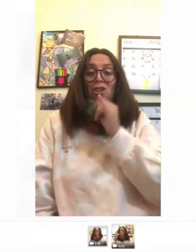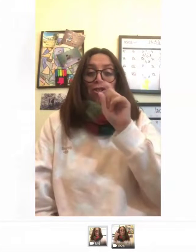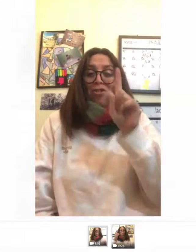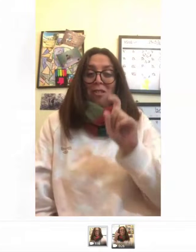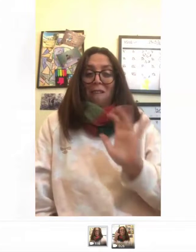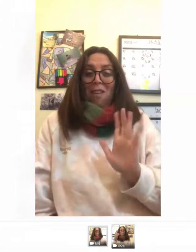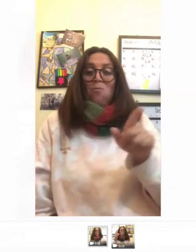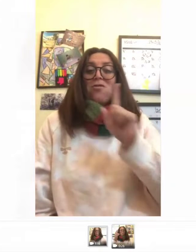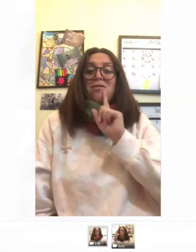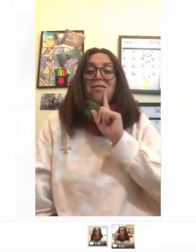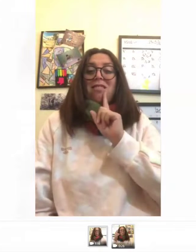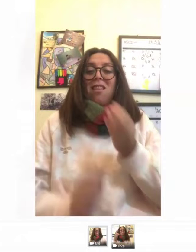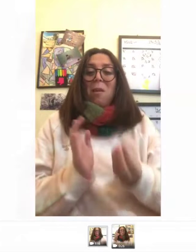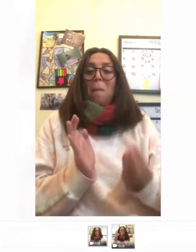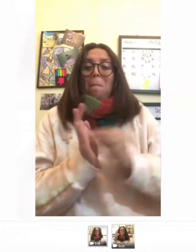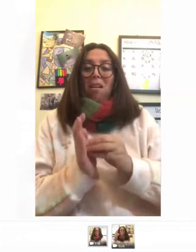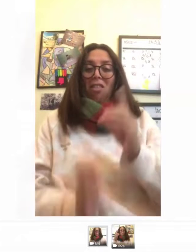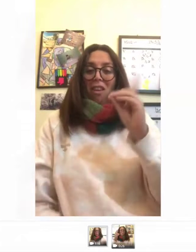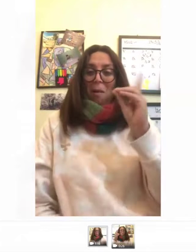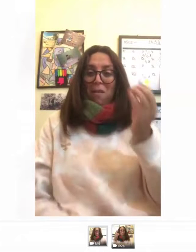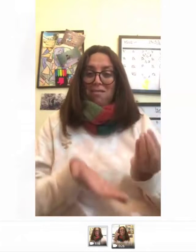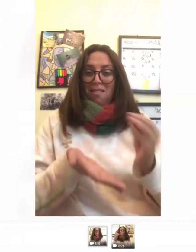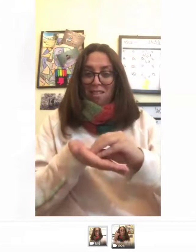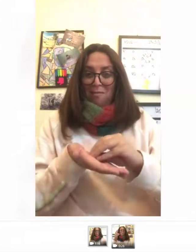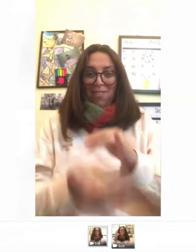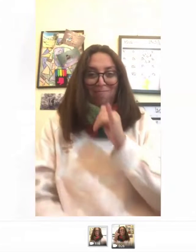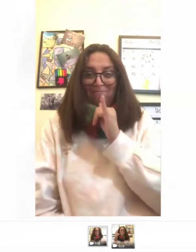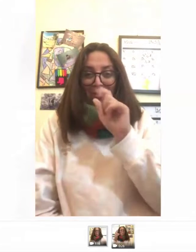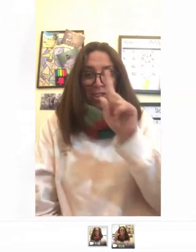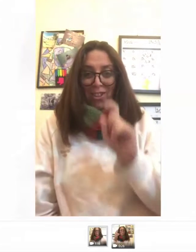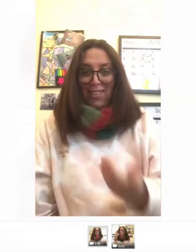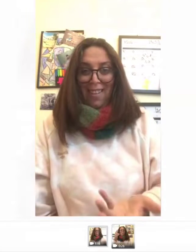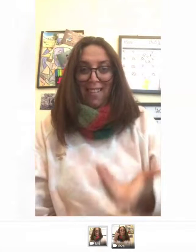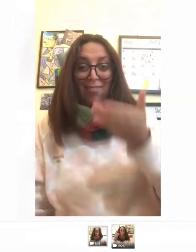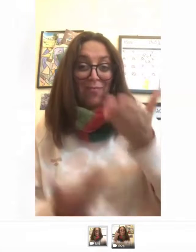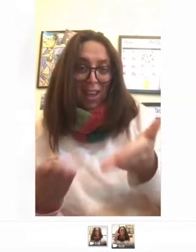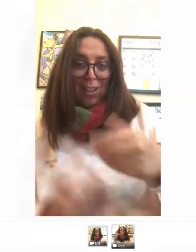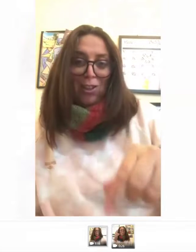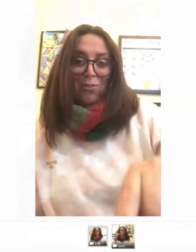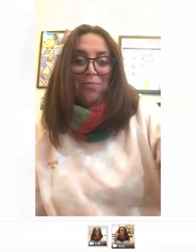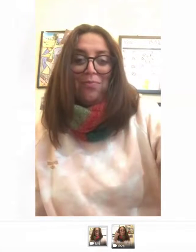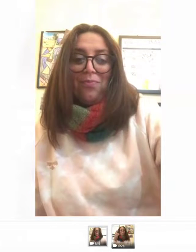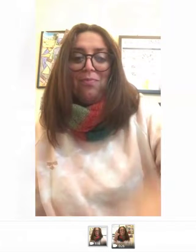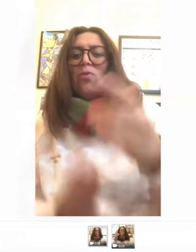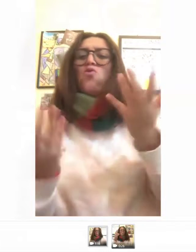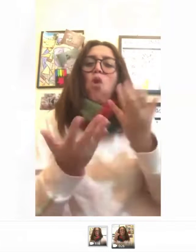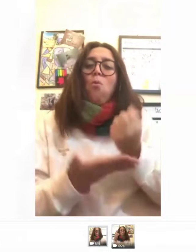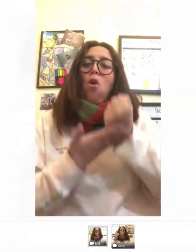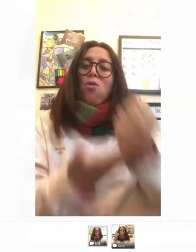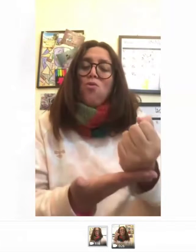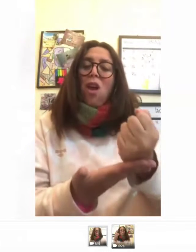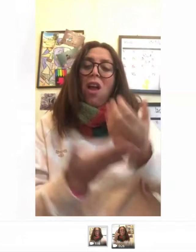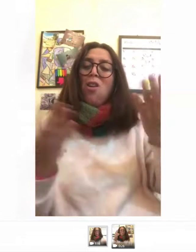preocupada en cuanto al tema, porque hay cosas que no conocemos con el tema de la discapacidad, ¿cómo poder hacerlo? Es